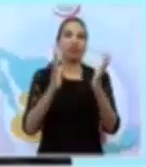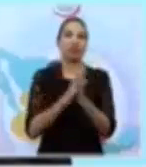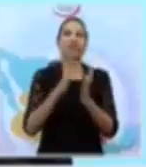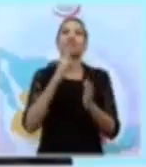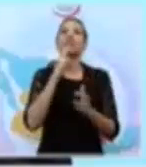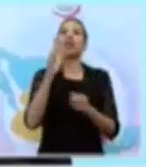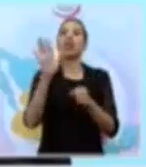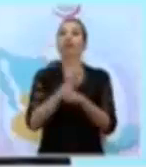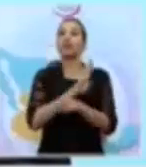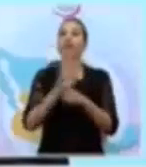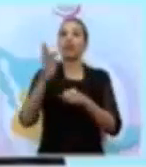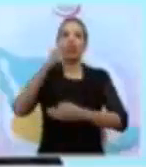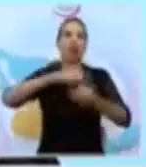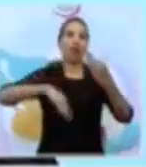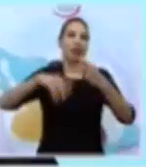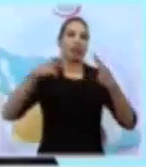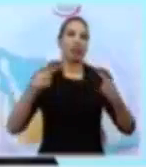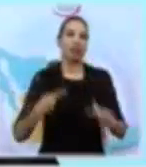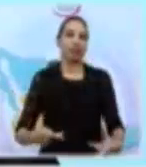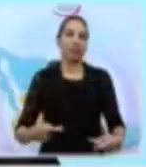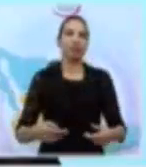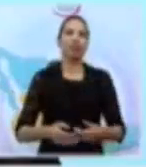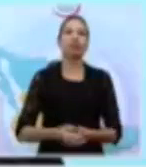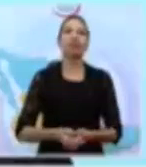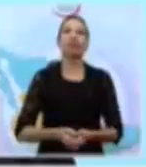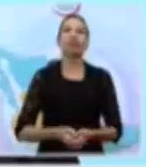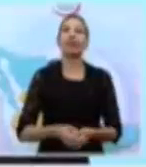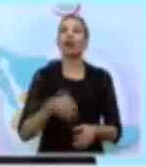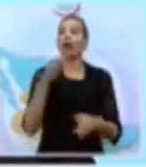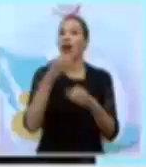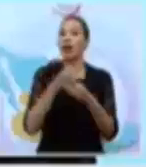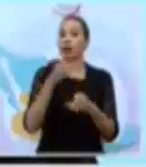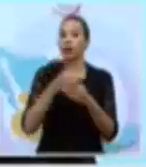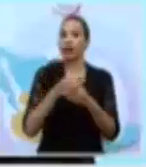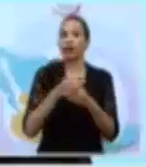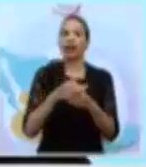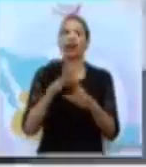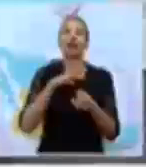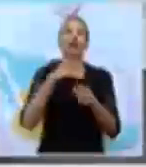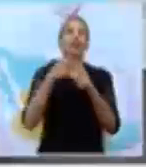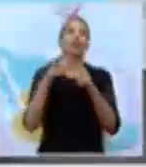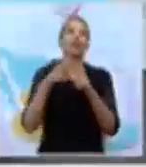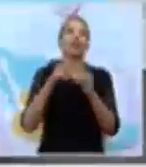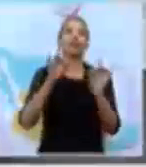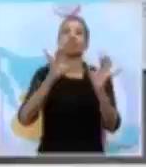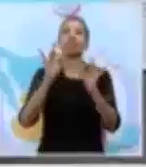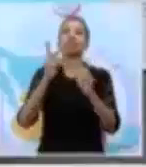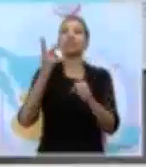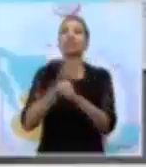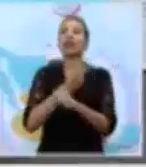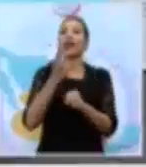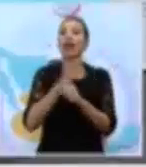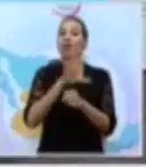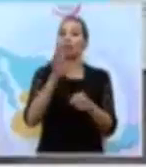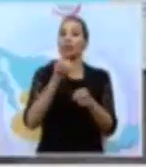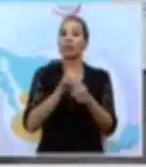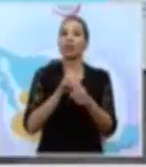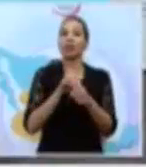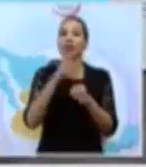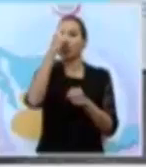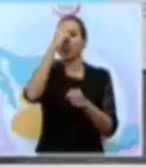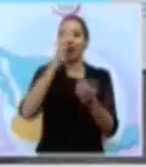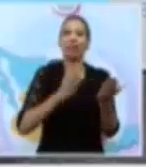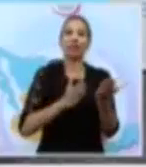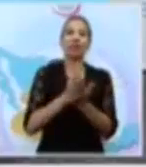bienestar de todos. Hasta ahora, y buena parte de las líneas de acción planteadas y